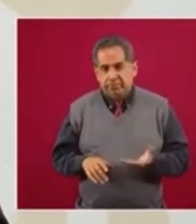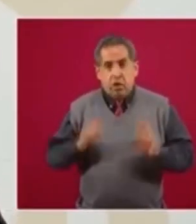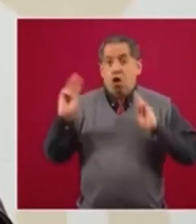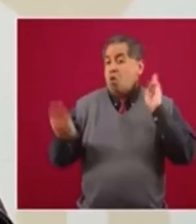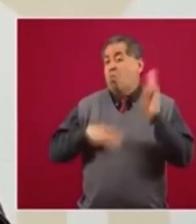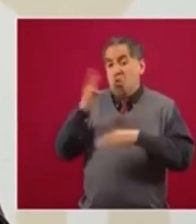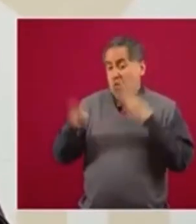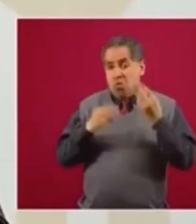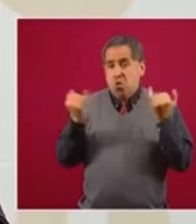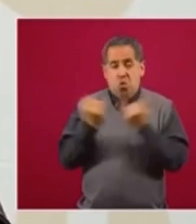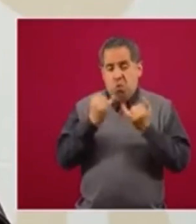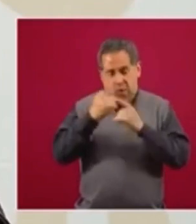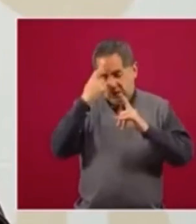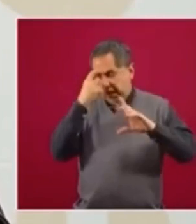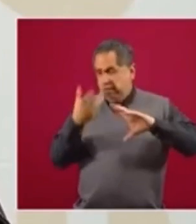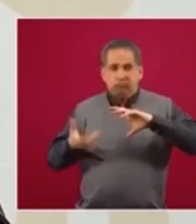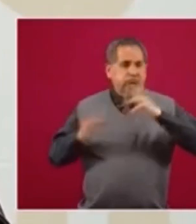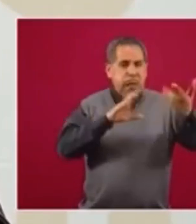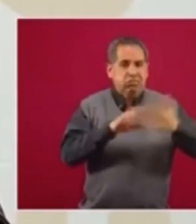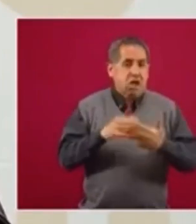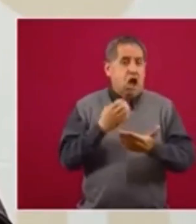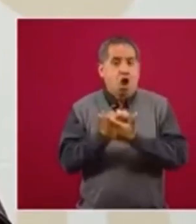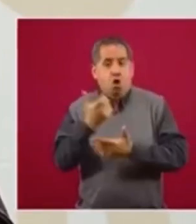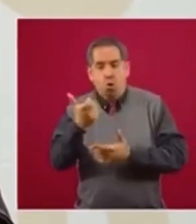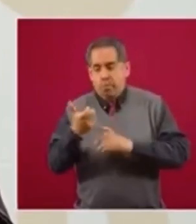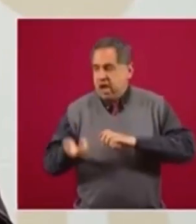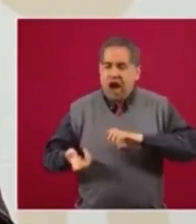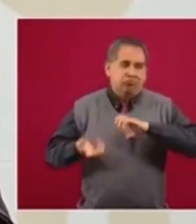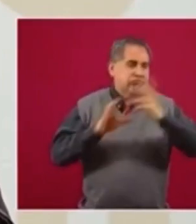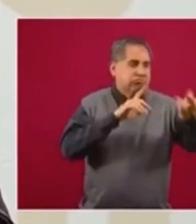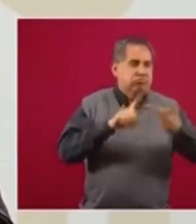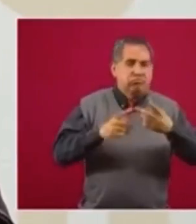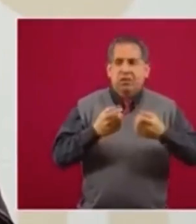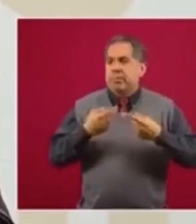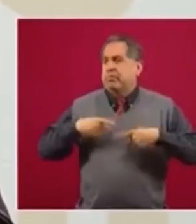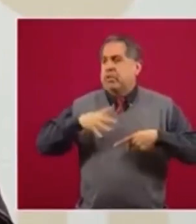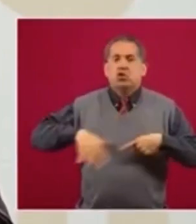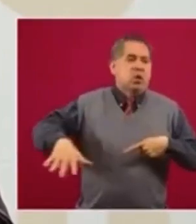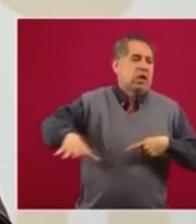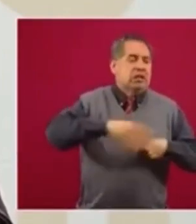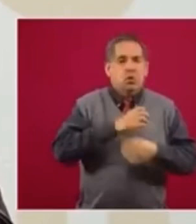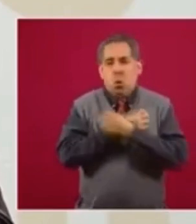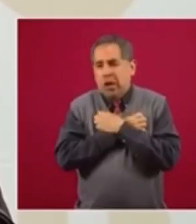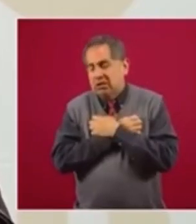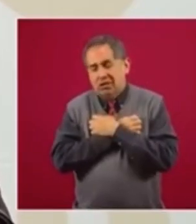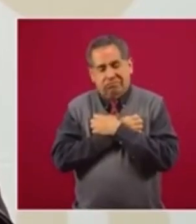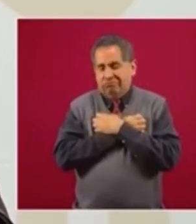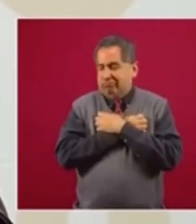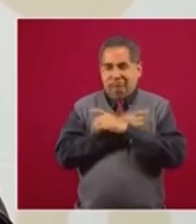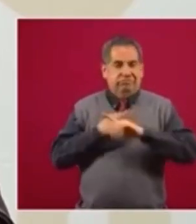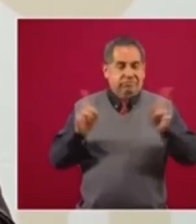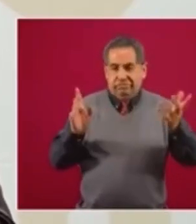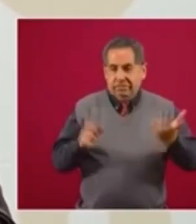entero de cabeza, a la economía mundial, a las sociedades, a la educación. Y